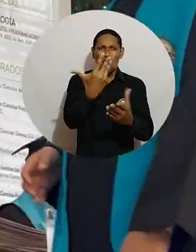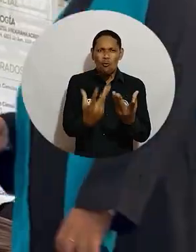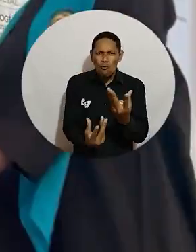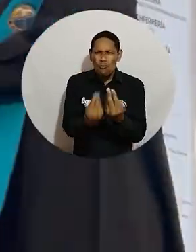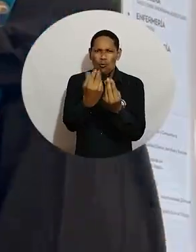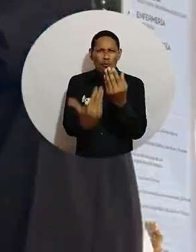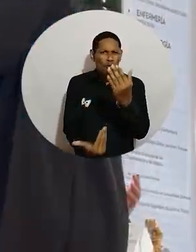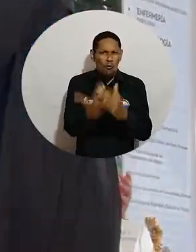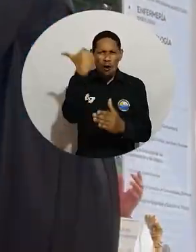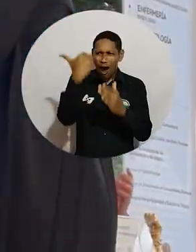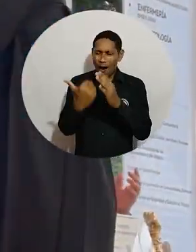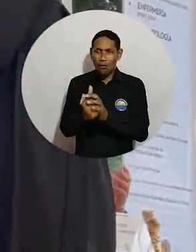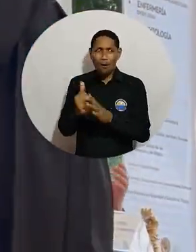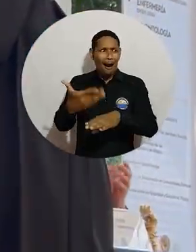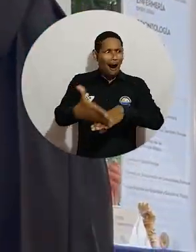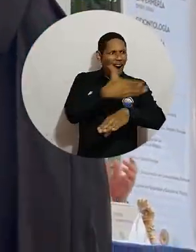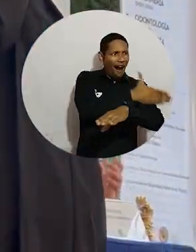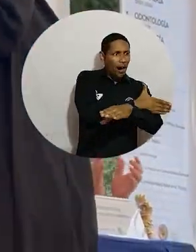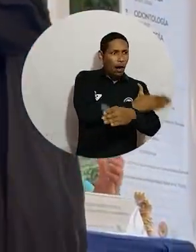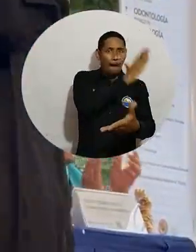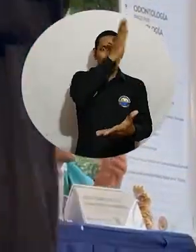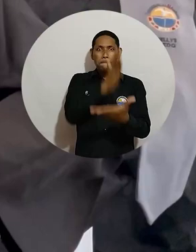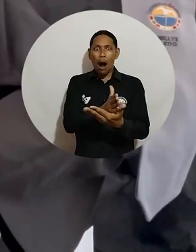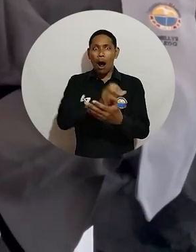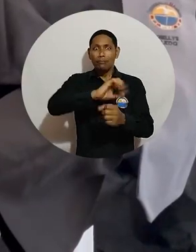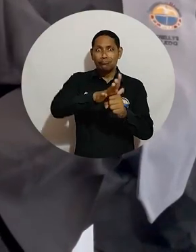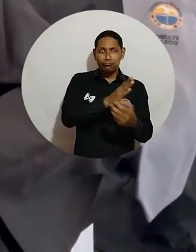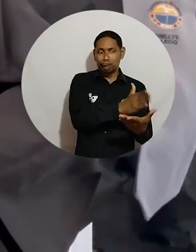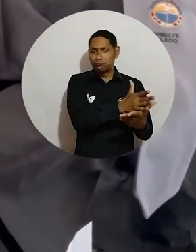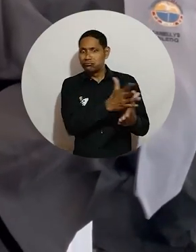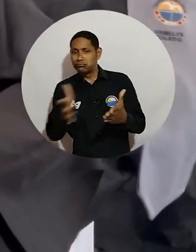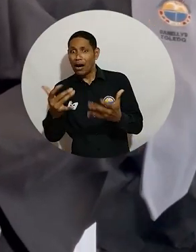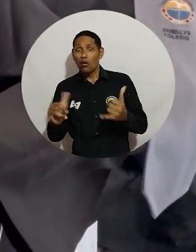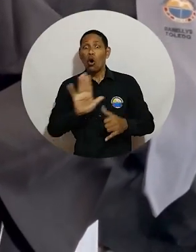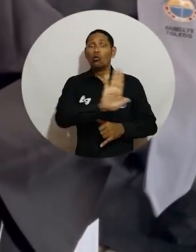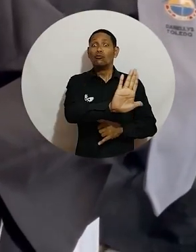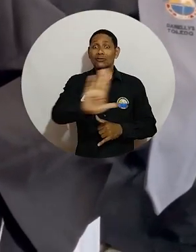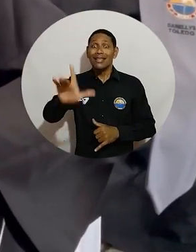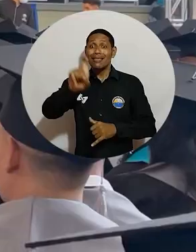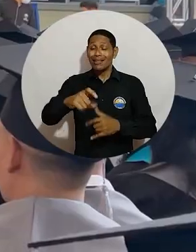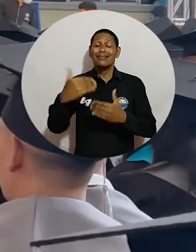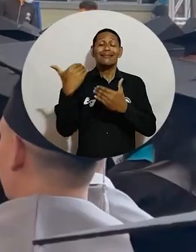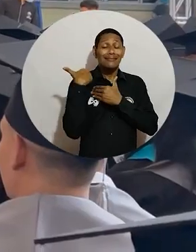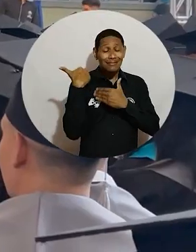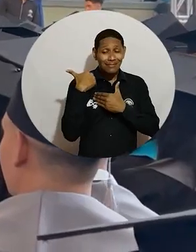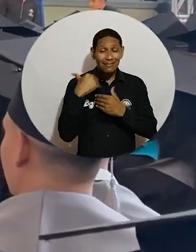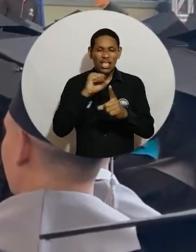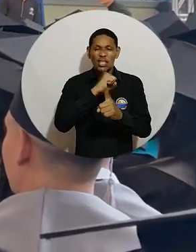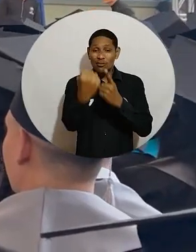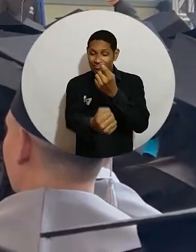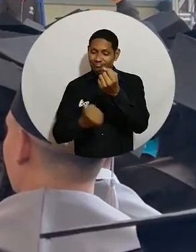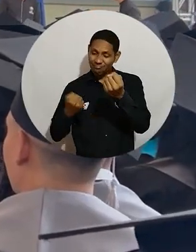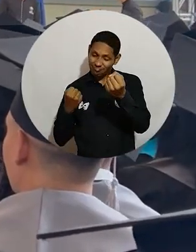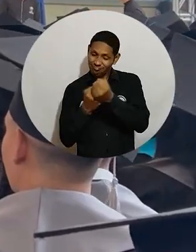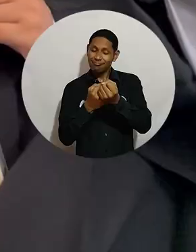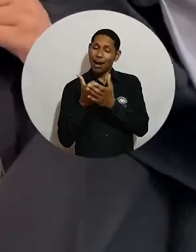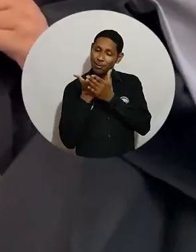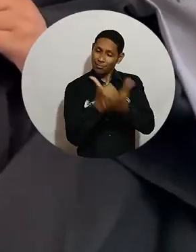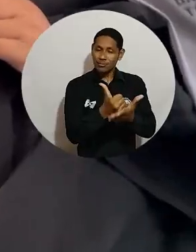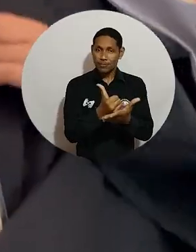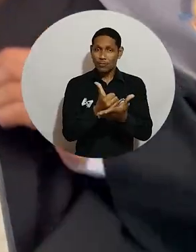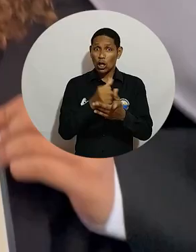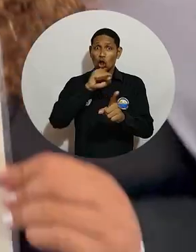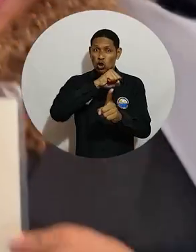generación completamente nueva y distinta a quienes los precedieron. Sean ustedes quienes le ayuden a esta sociedad